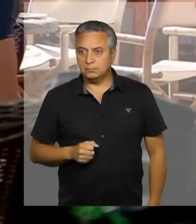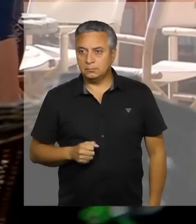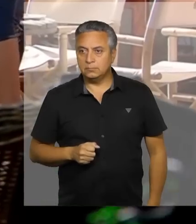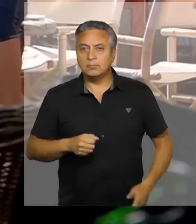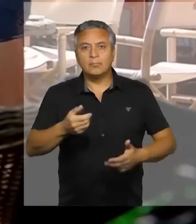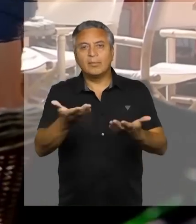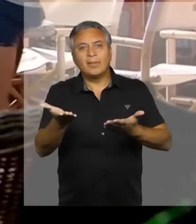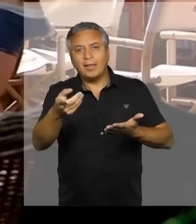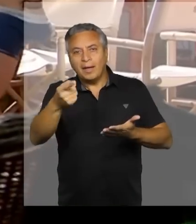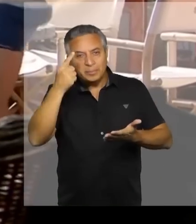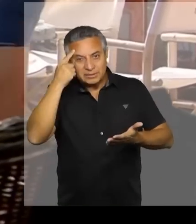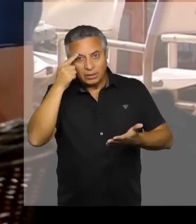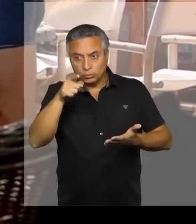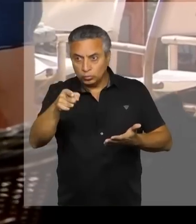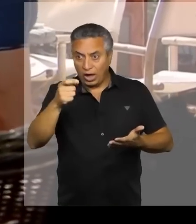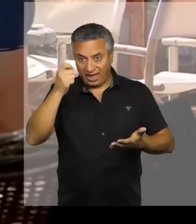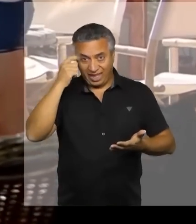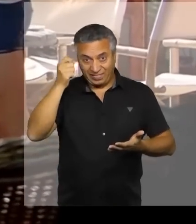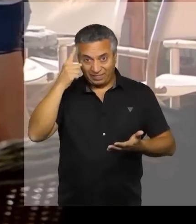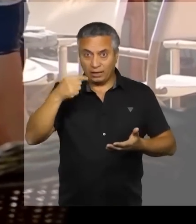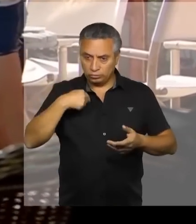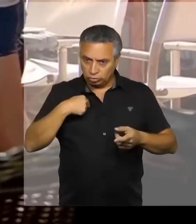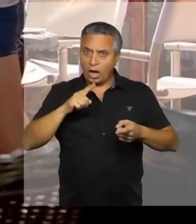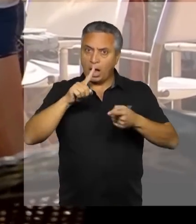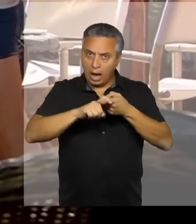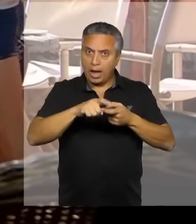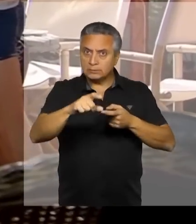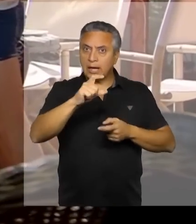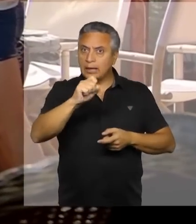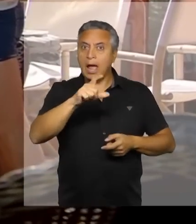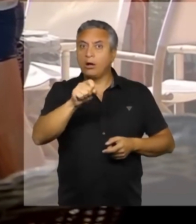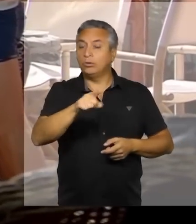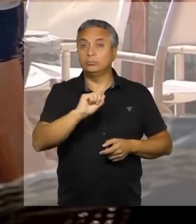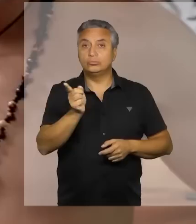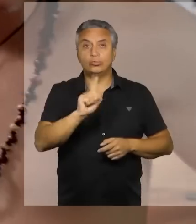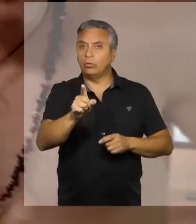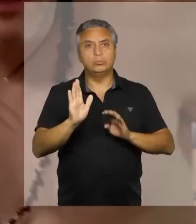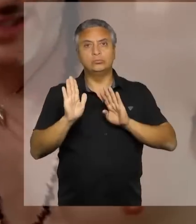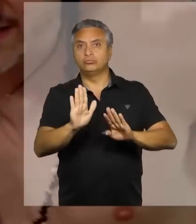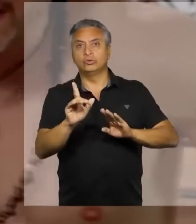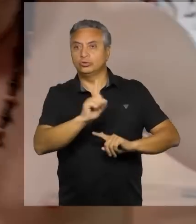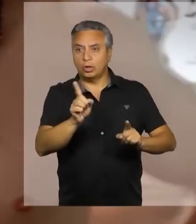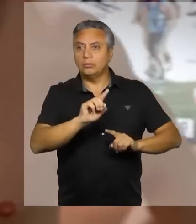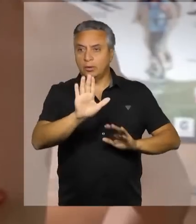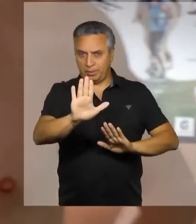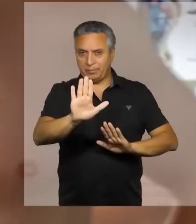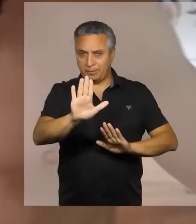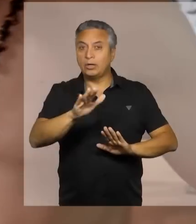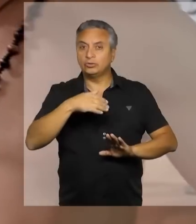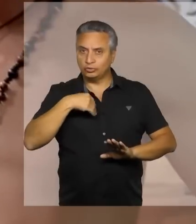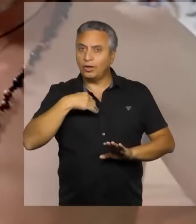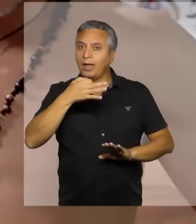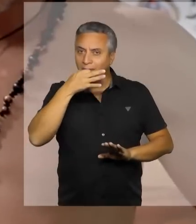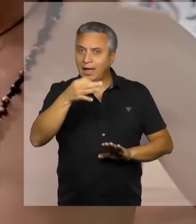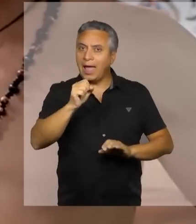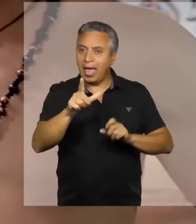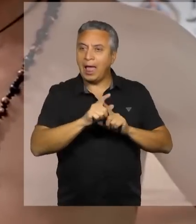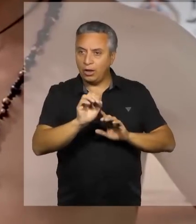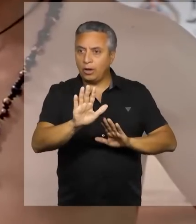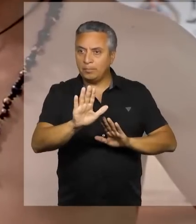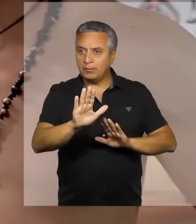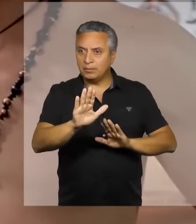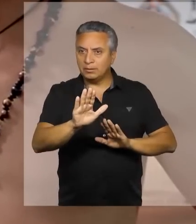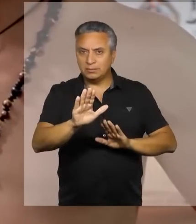Pensé que ella iba a entender con esto de que yo me haya casado con Caco, pero claramente eso no la detuvo. Mira, yo tengo que decirte algo a ti. De parte... Es